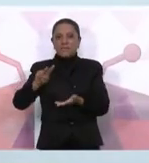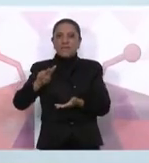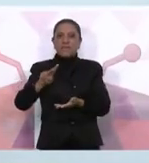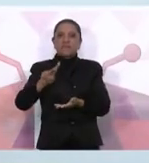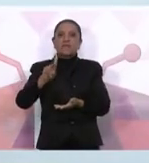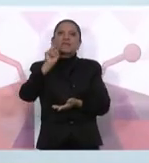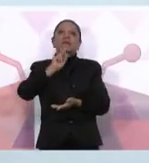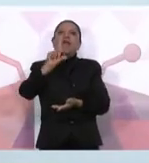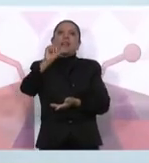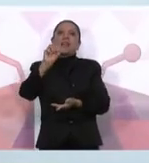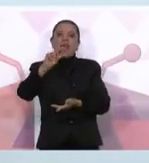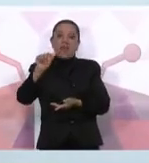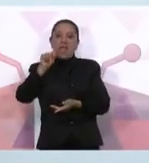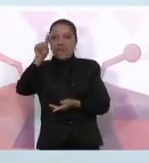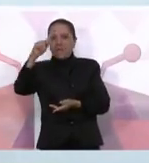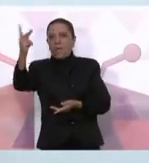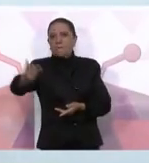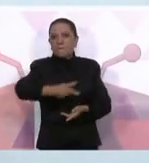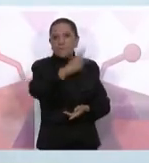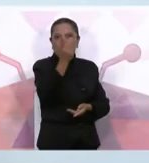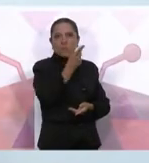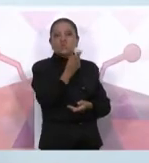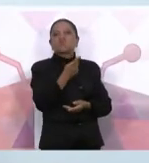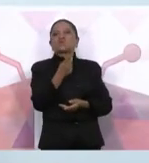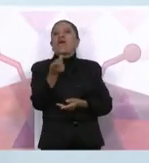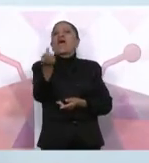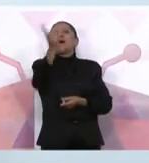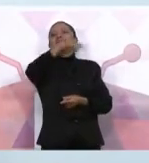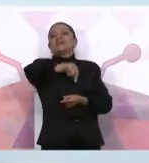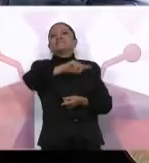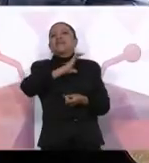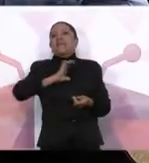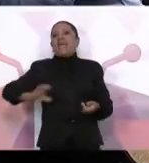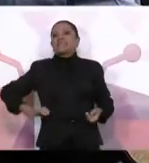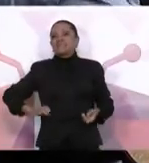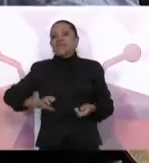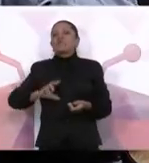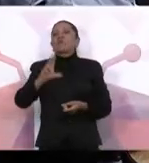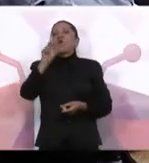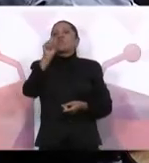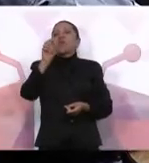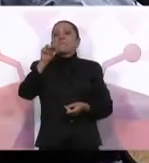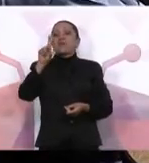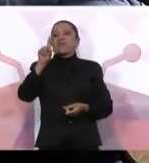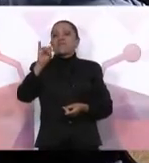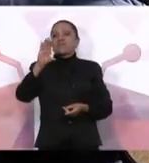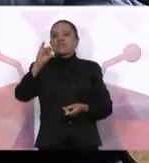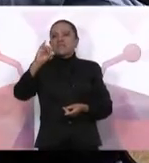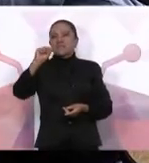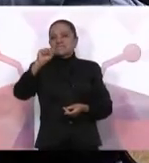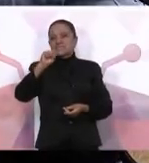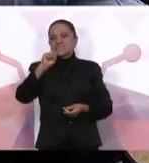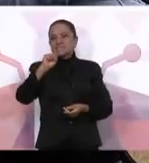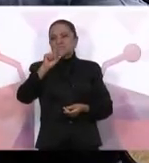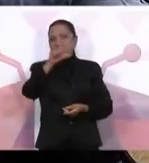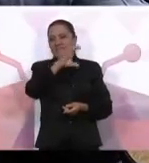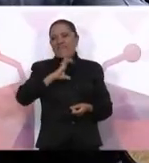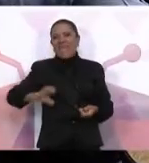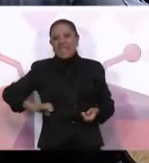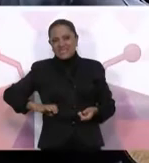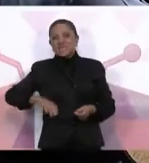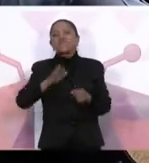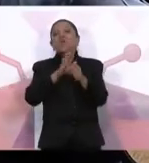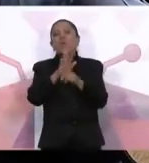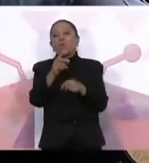acuerdo este orden al candidato independiente fidel demédicis gracias candidato cuáles serían tres acciones